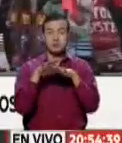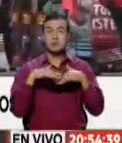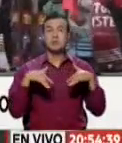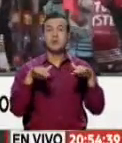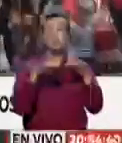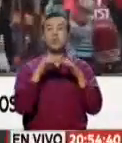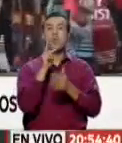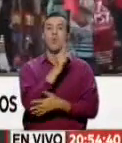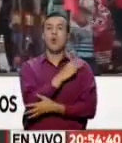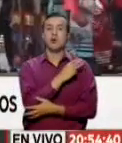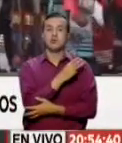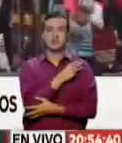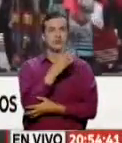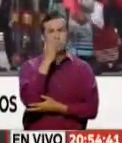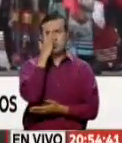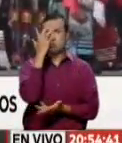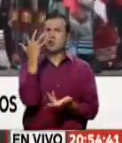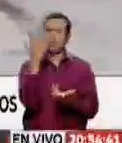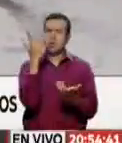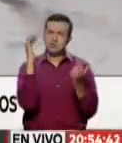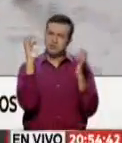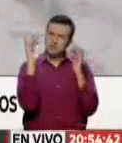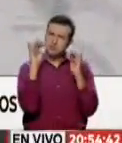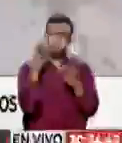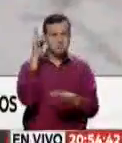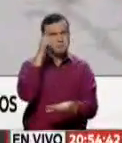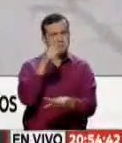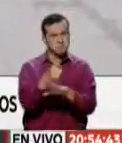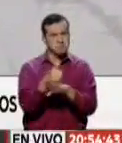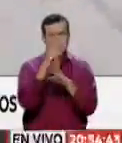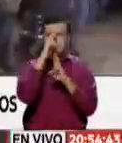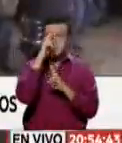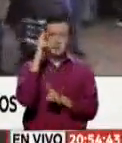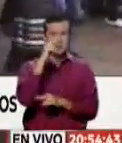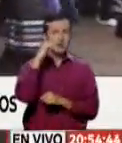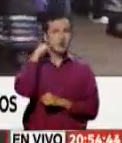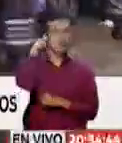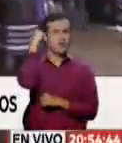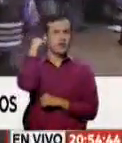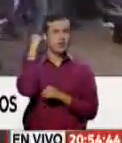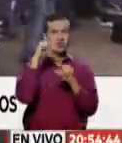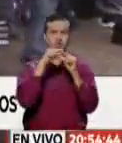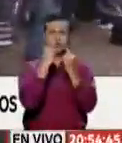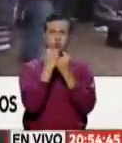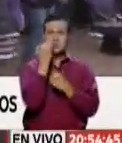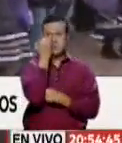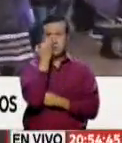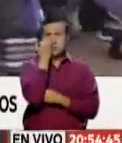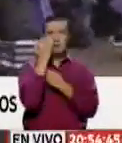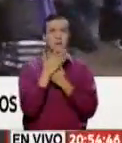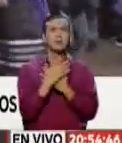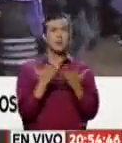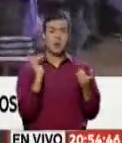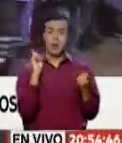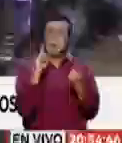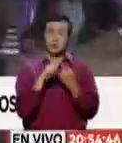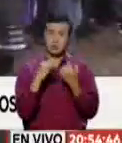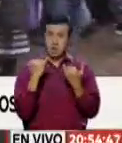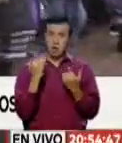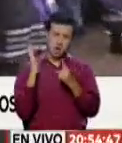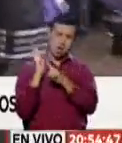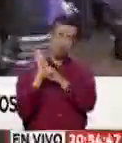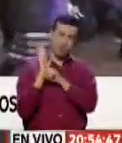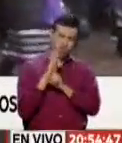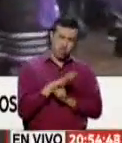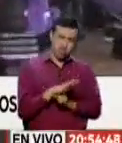D.C. El motivo de la manifestación fue exigir el respeto a los derechos de los pueblos nativos, quienes aún son víctimas de la